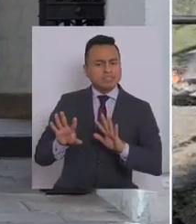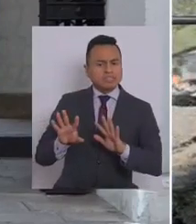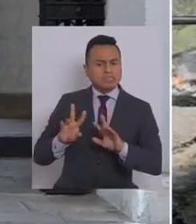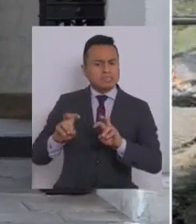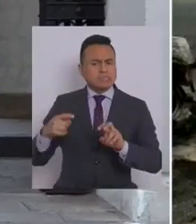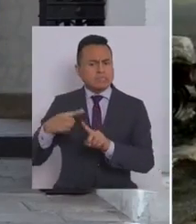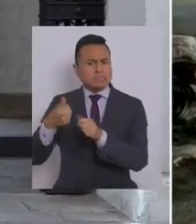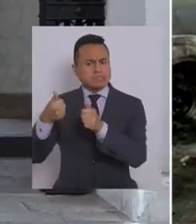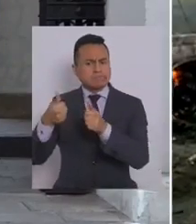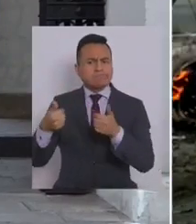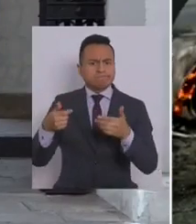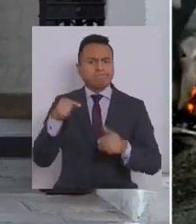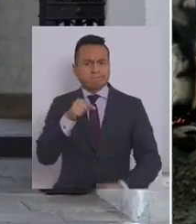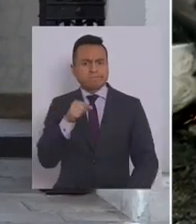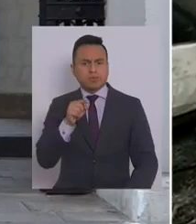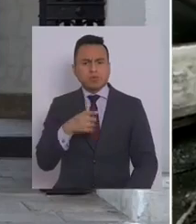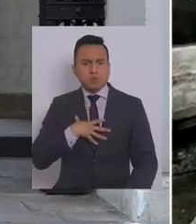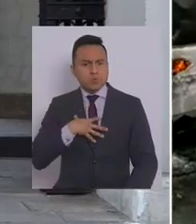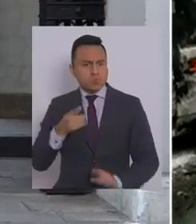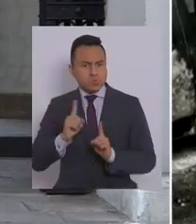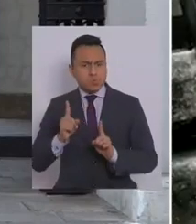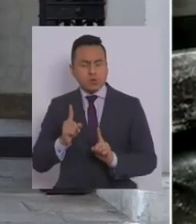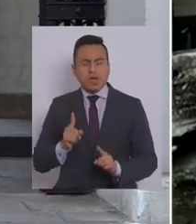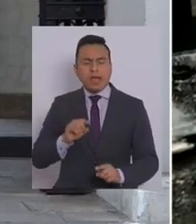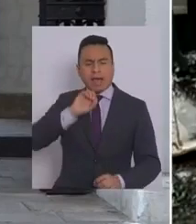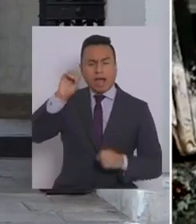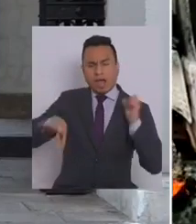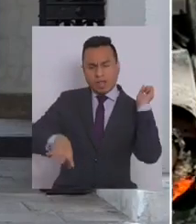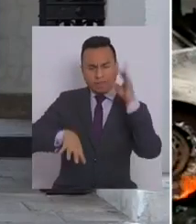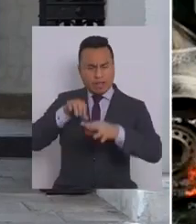exitosas y por lo tanto no van a amedrentar. El ataque